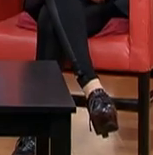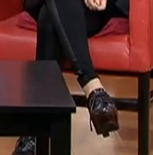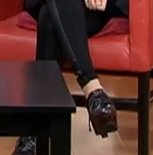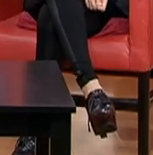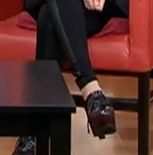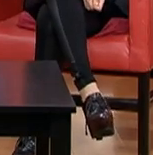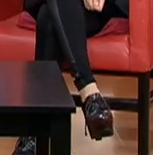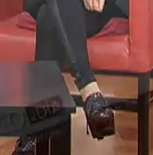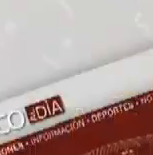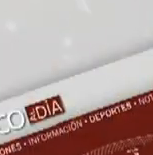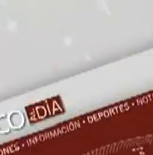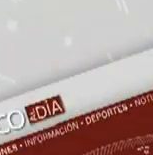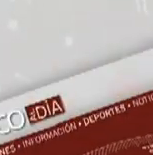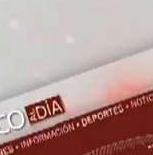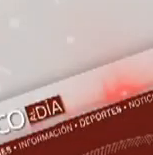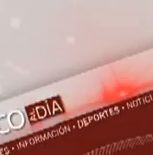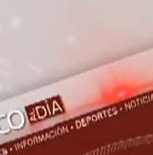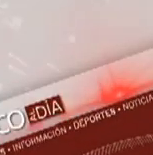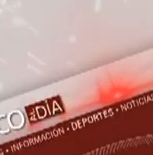en